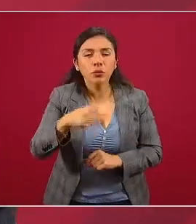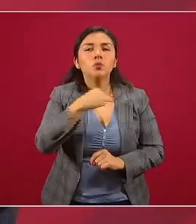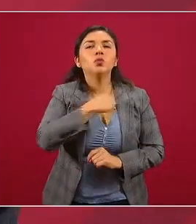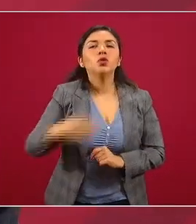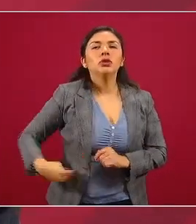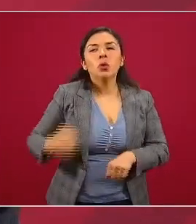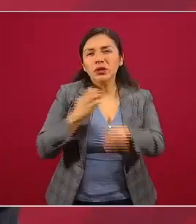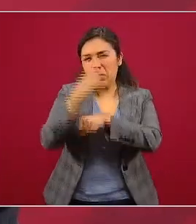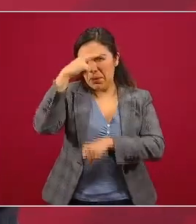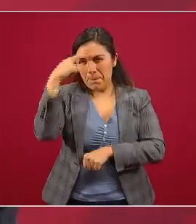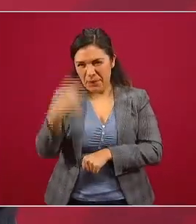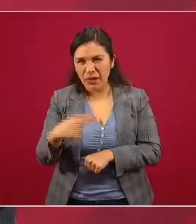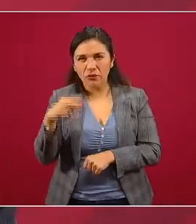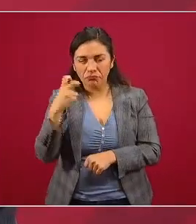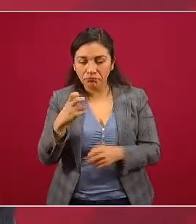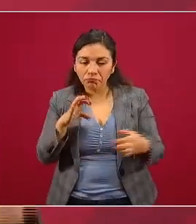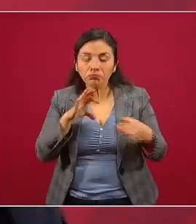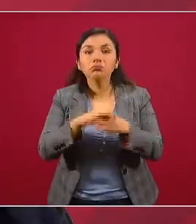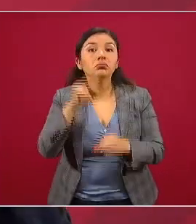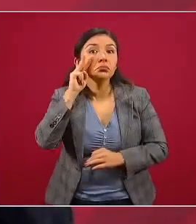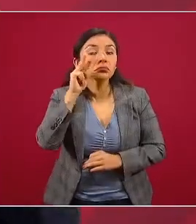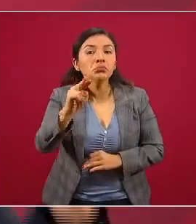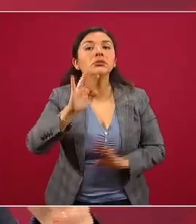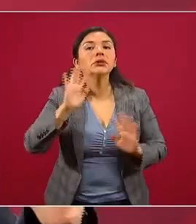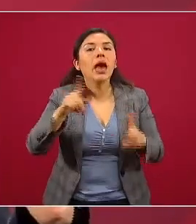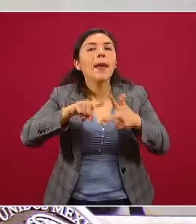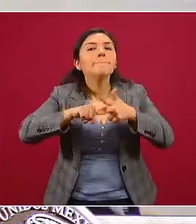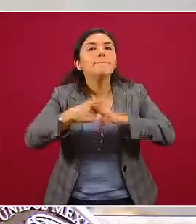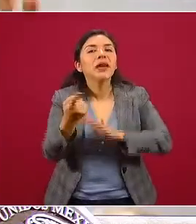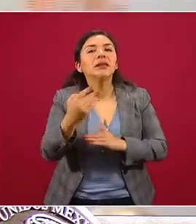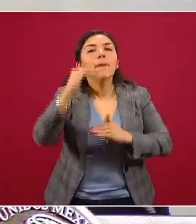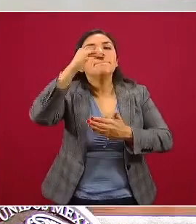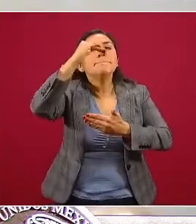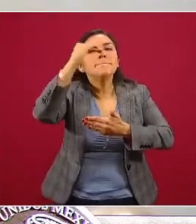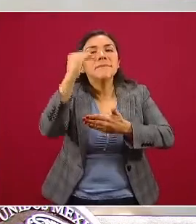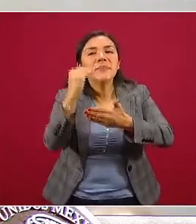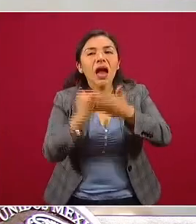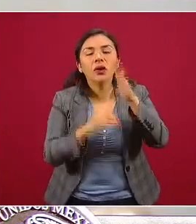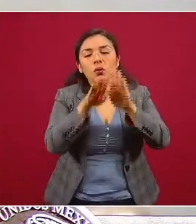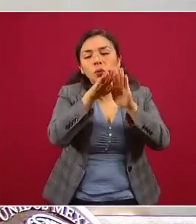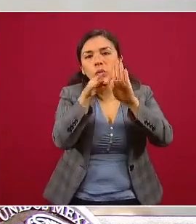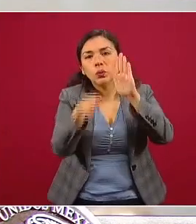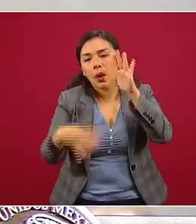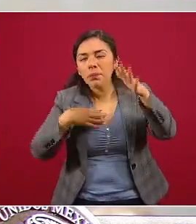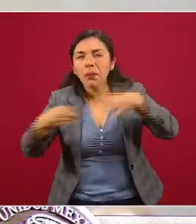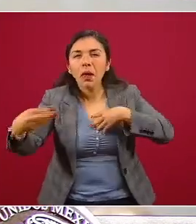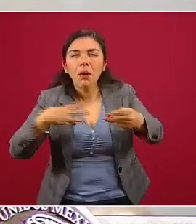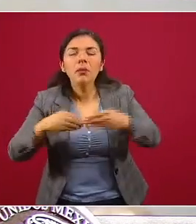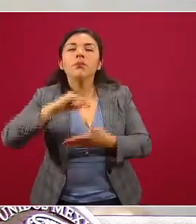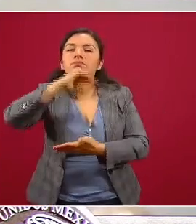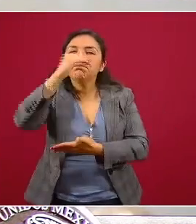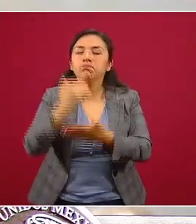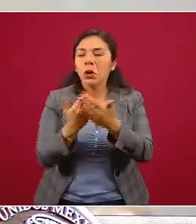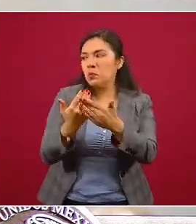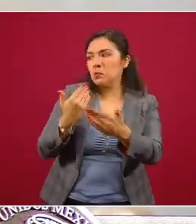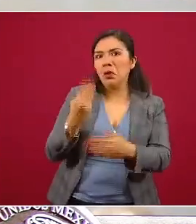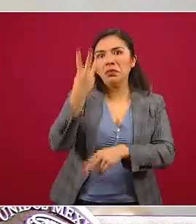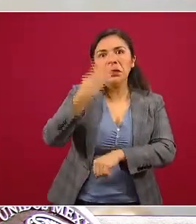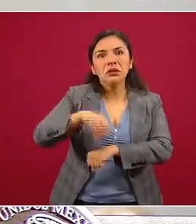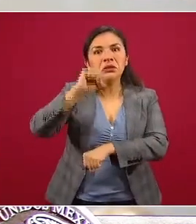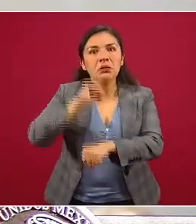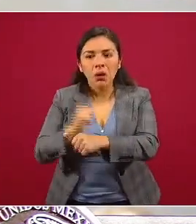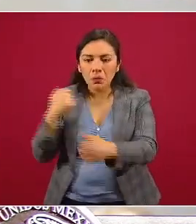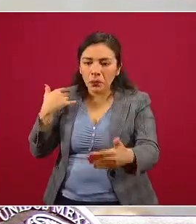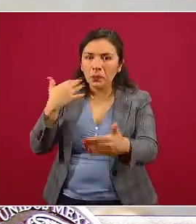municipios del Estado de México, vemos ya un descenso que ya se ha ampliado por más de 3 semanas, y esto es